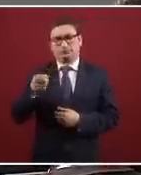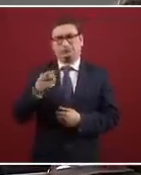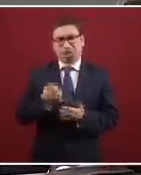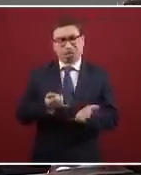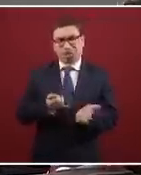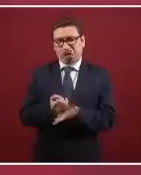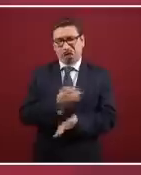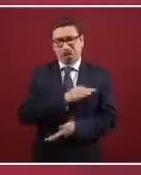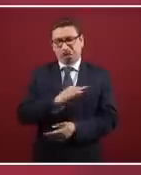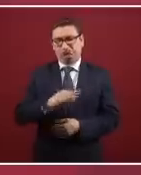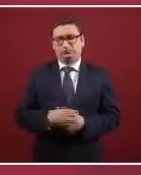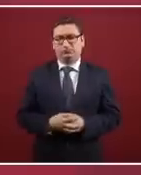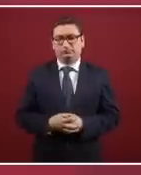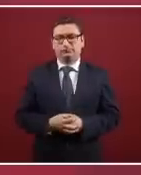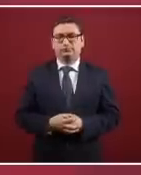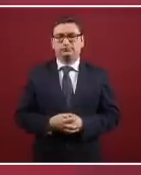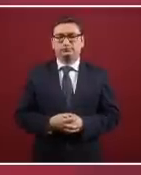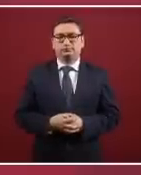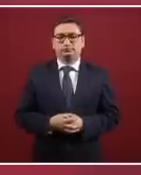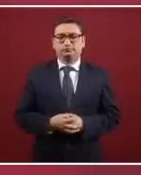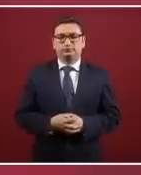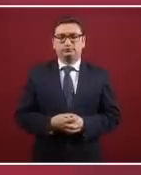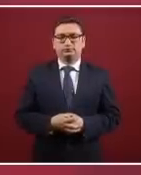decida sobre la